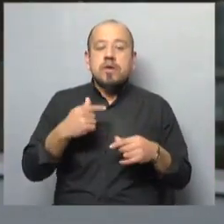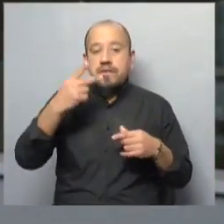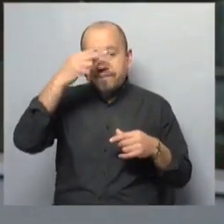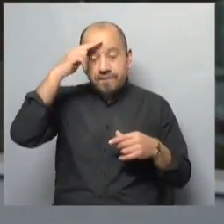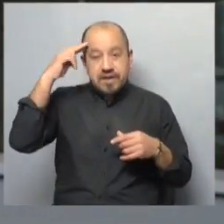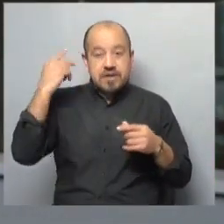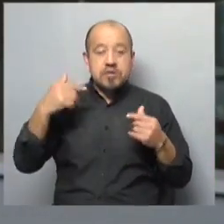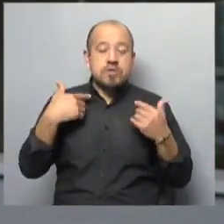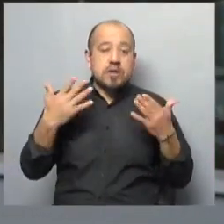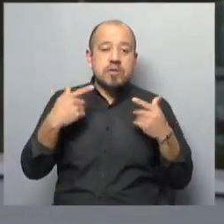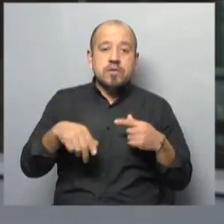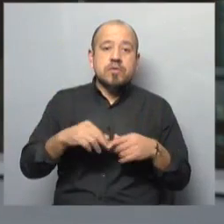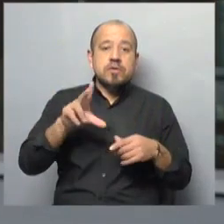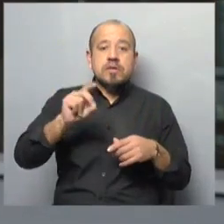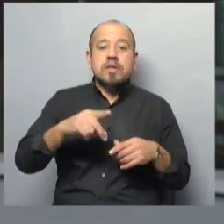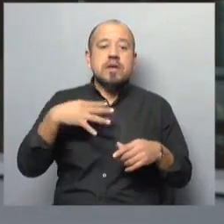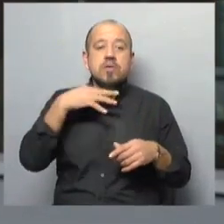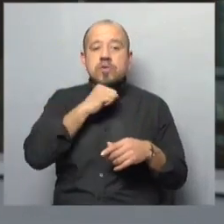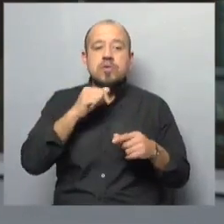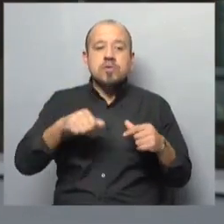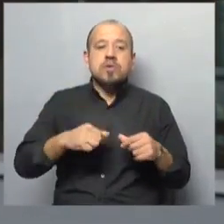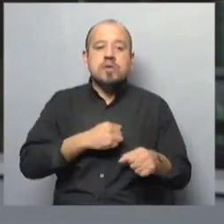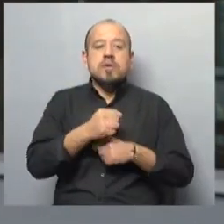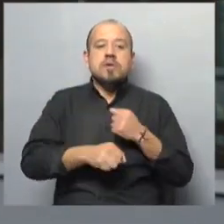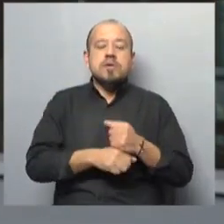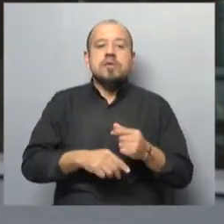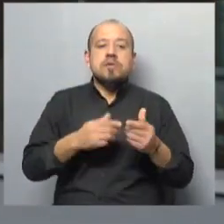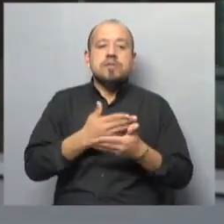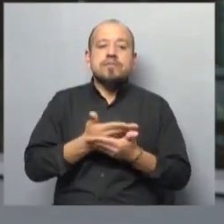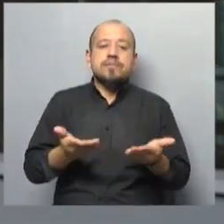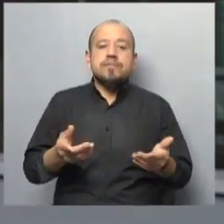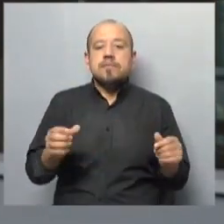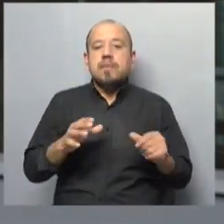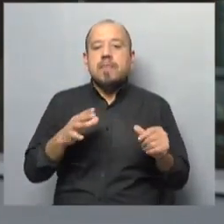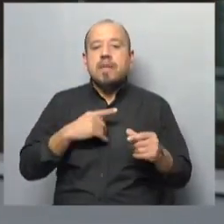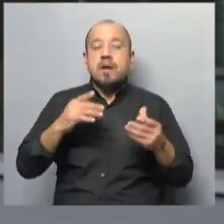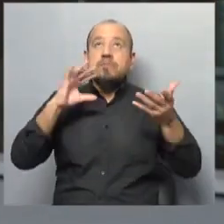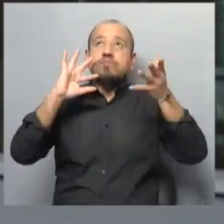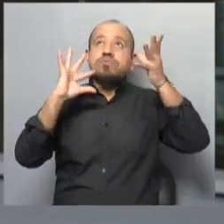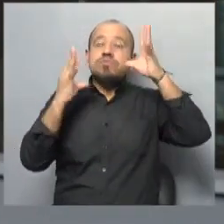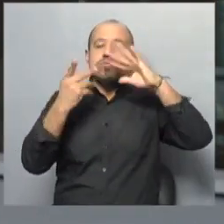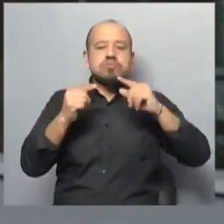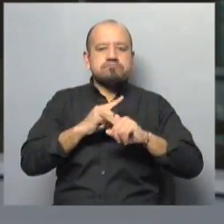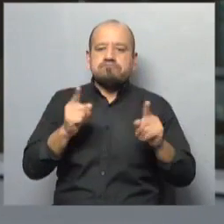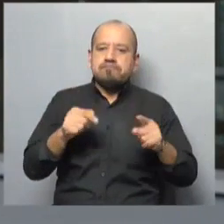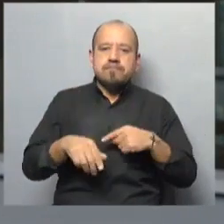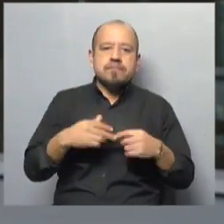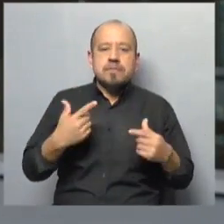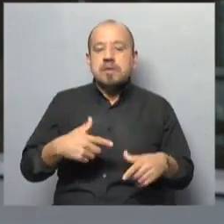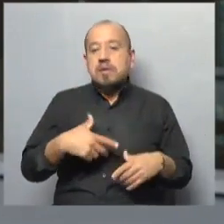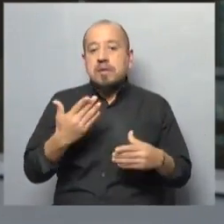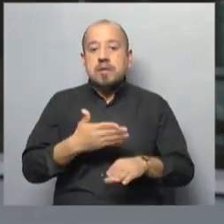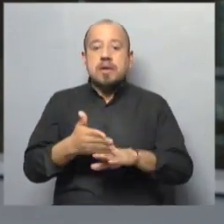Rosa, el que esperamos cada 30 de agosto. Este año el fenómeno de tormentas que se genera en esta época no va a contar con los días de calor